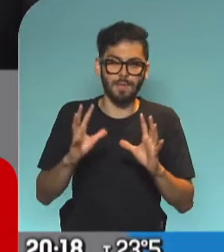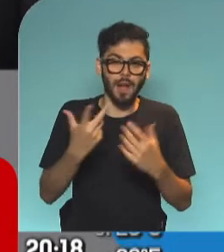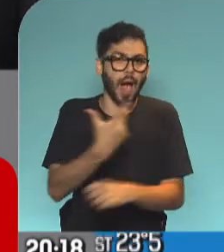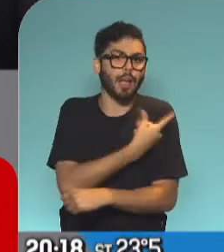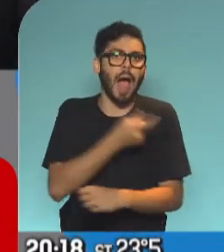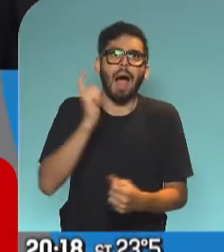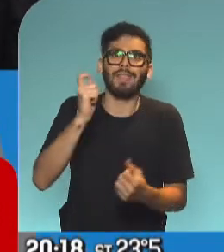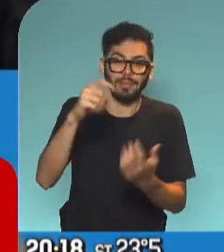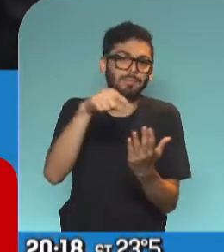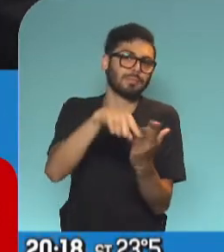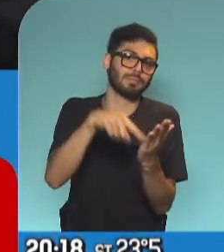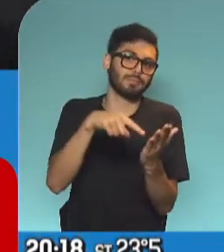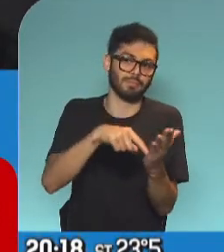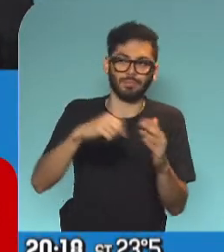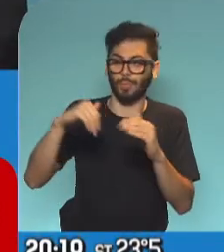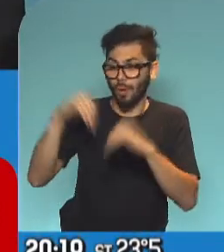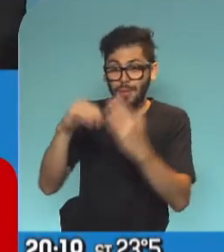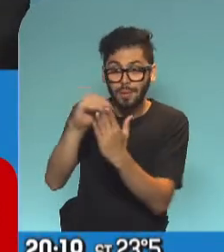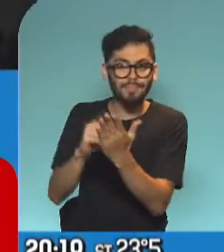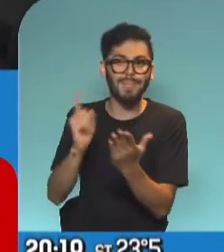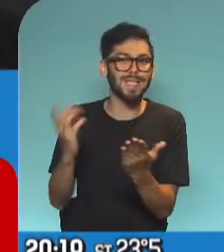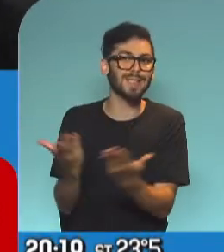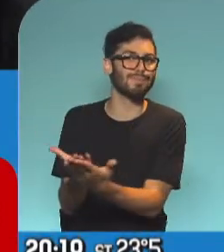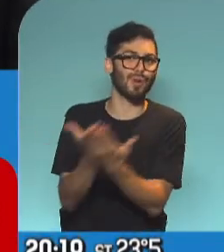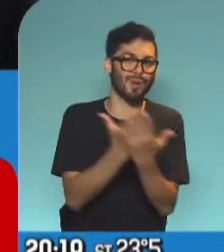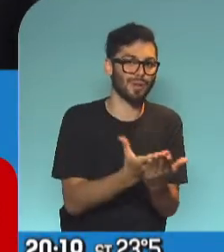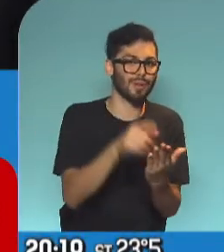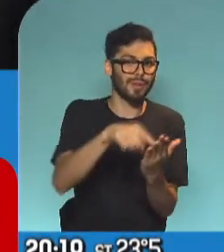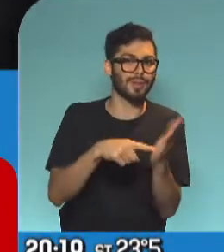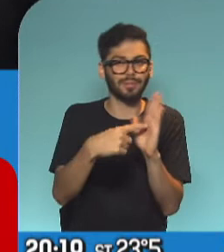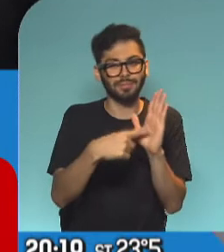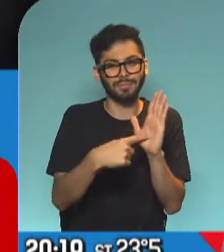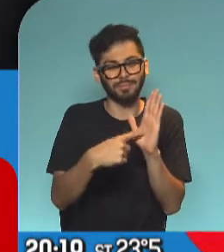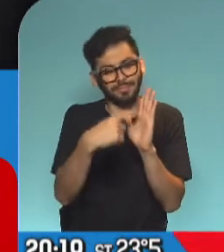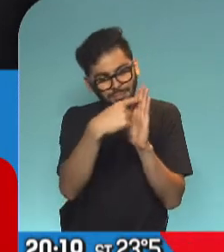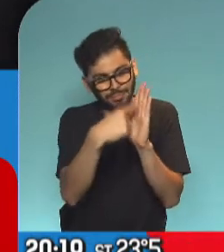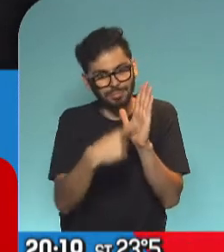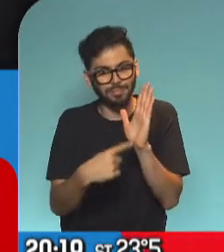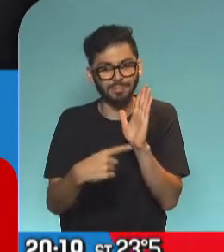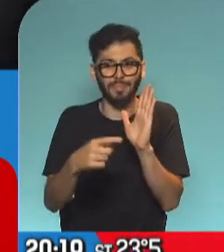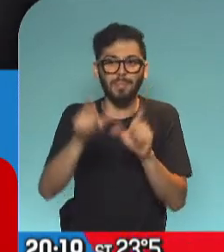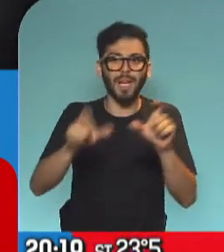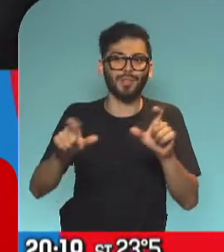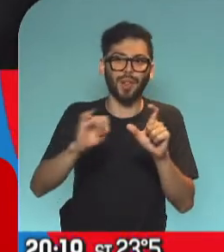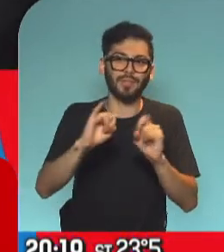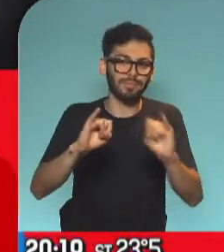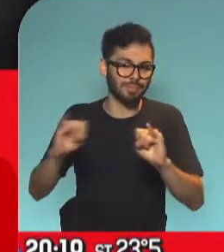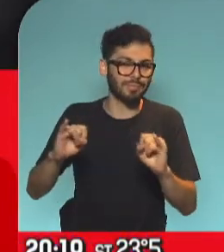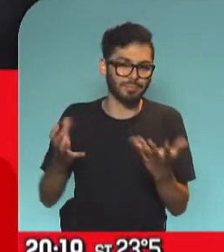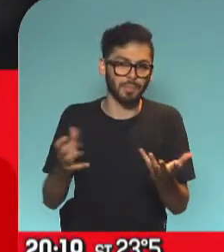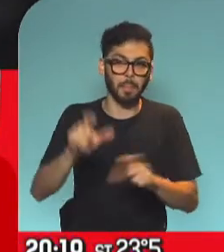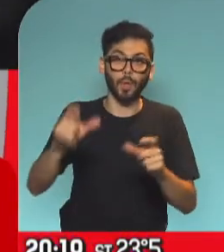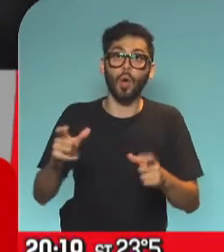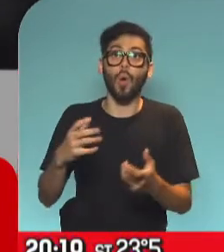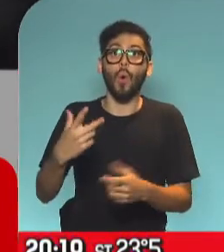campaña de vacunación de la mejor manera posible, que sea lo más efectiva posible y que los que se vayan a vacunar se sientan lo